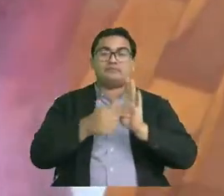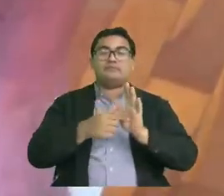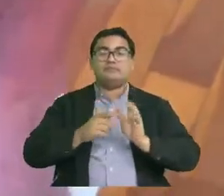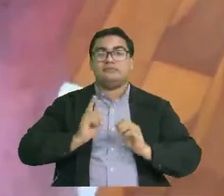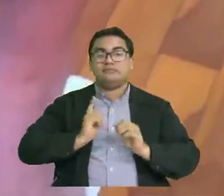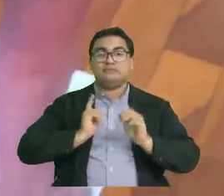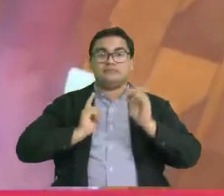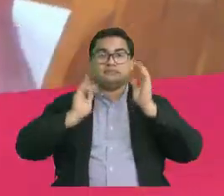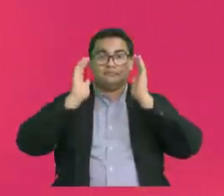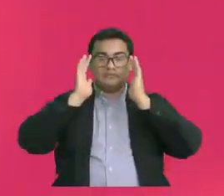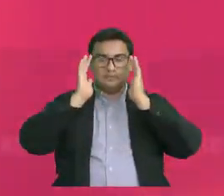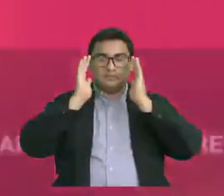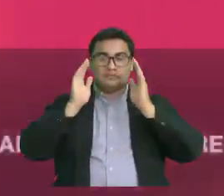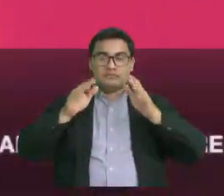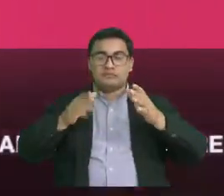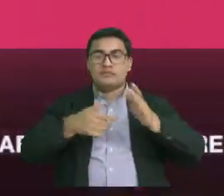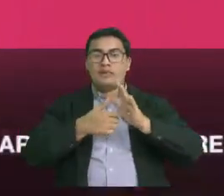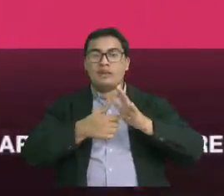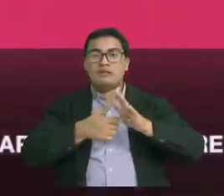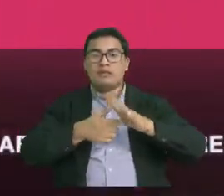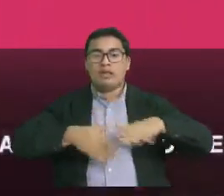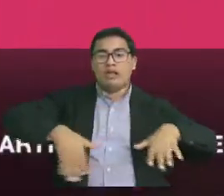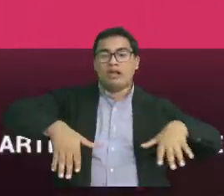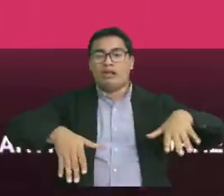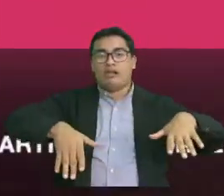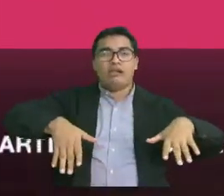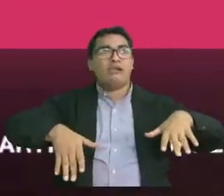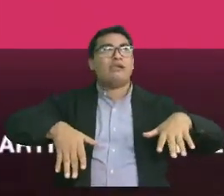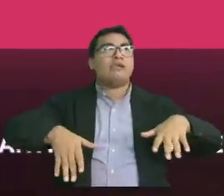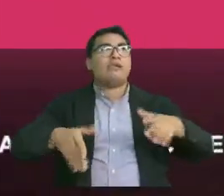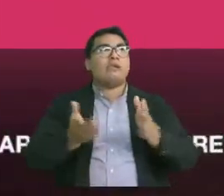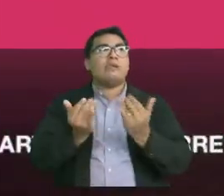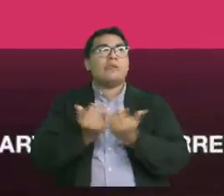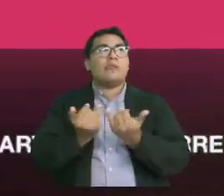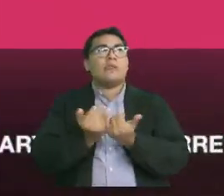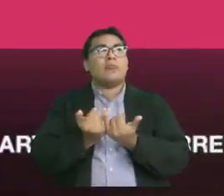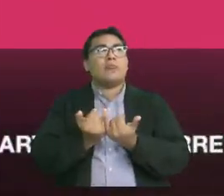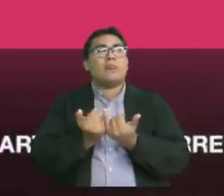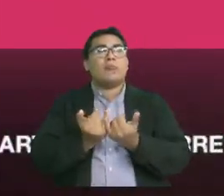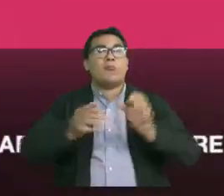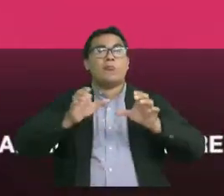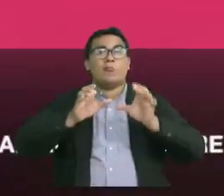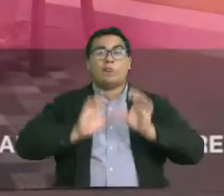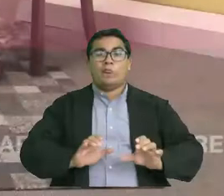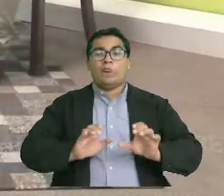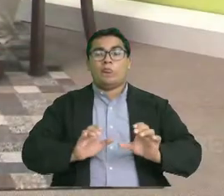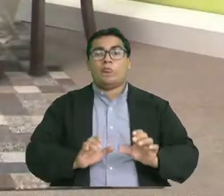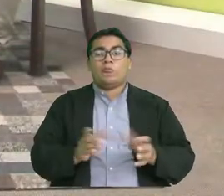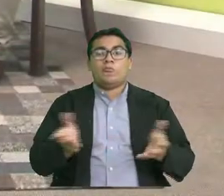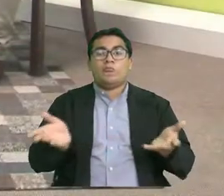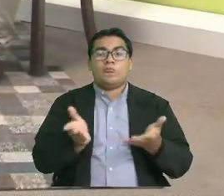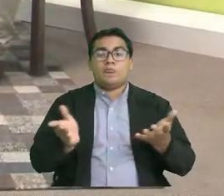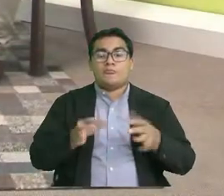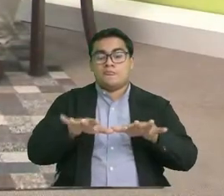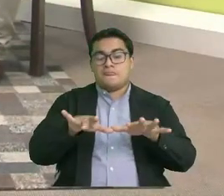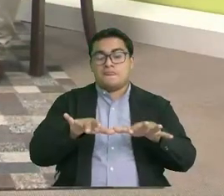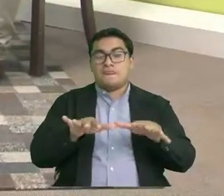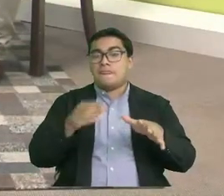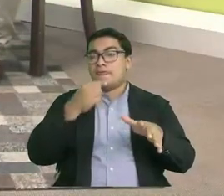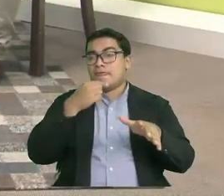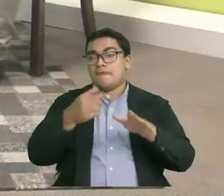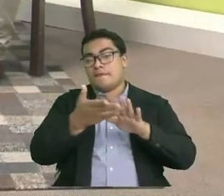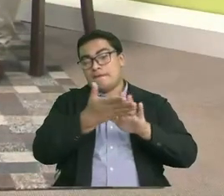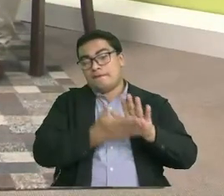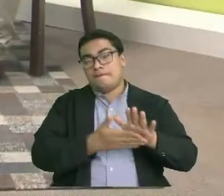marcha anormal o alterada por un cambio en la anatomía del pie, que en este caso es el pie